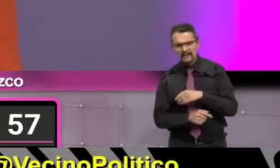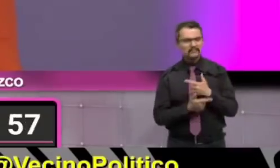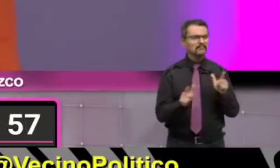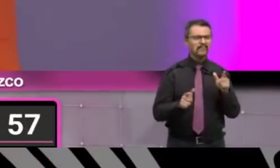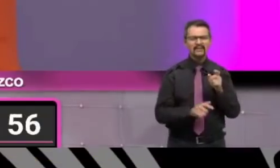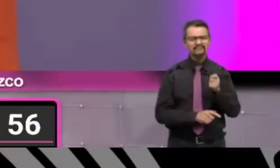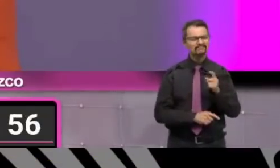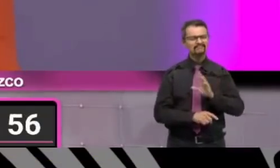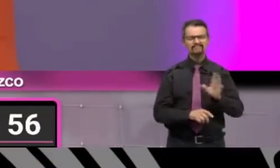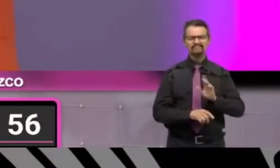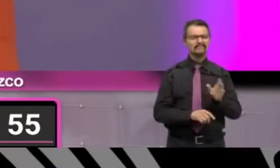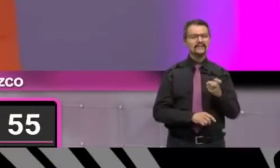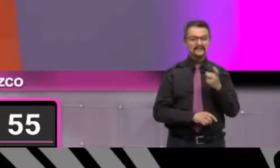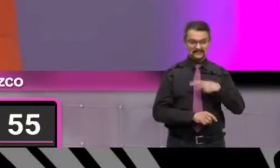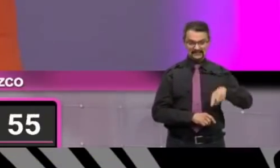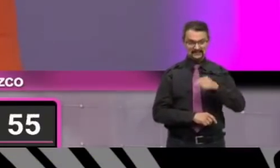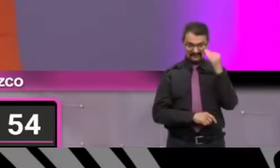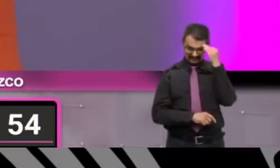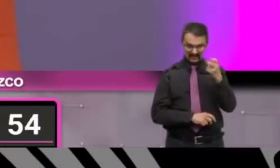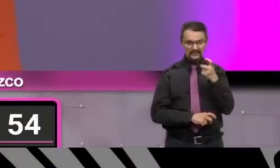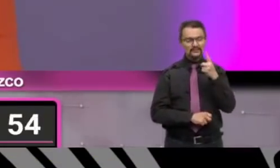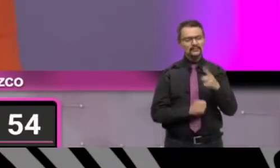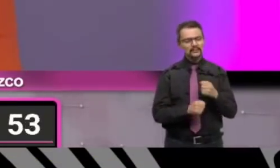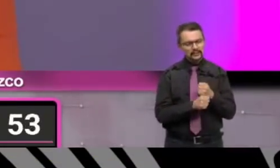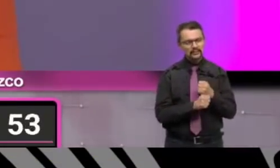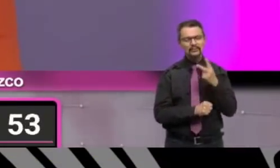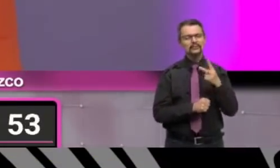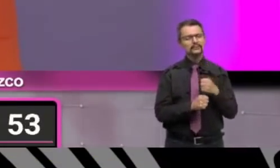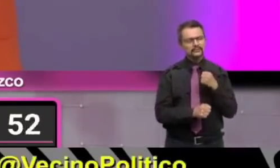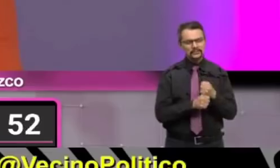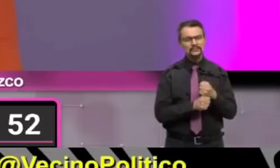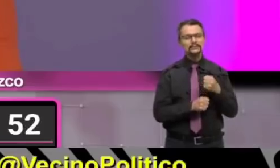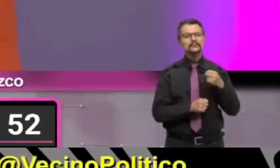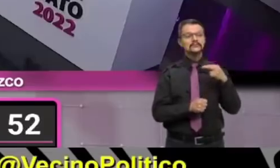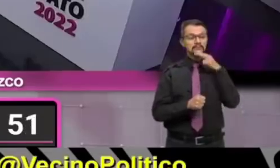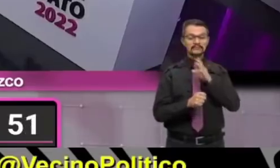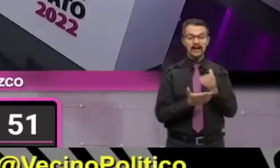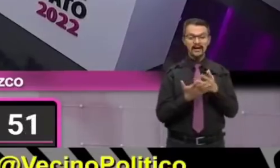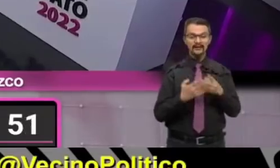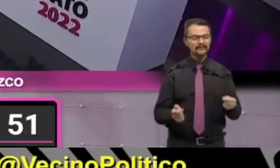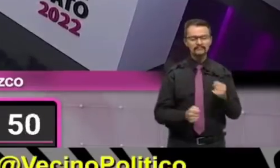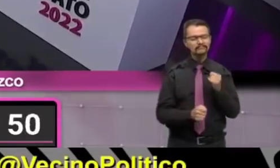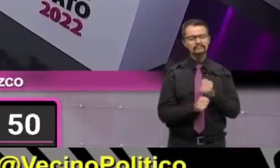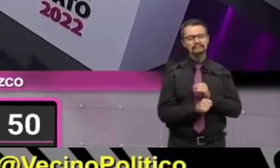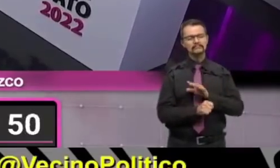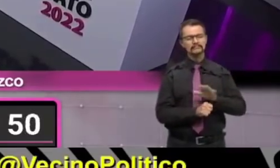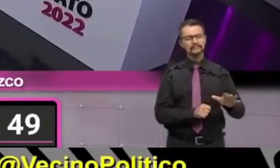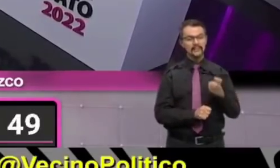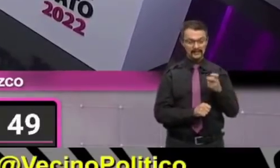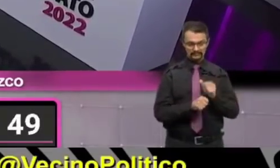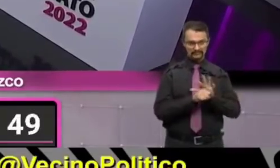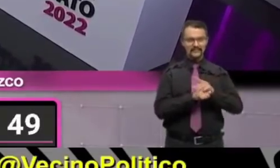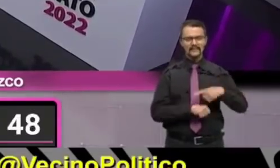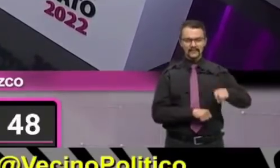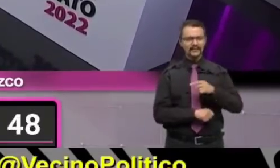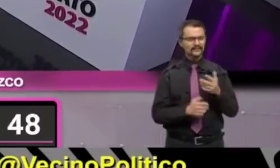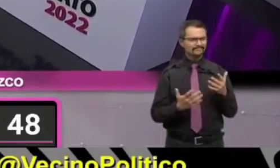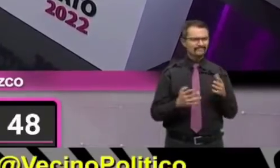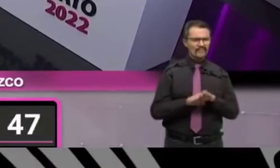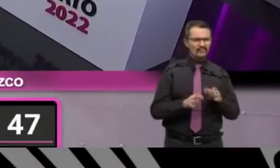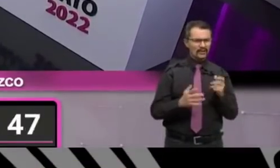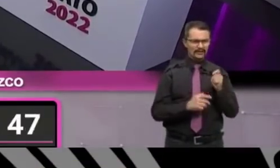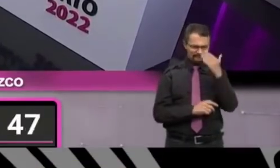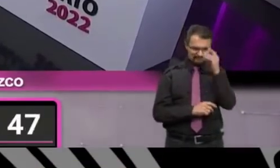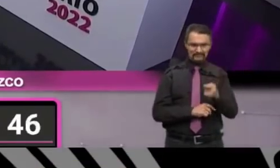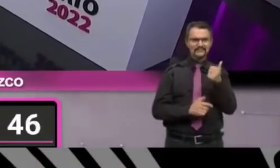que fuera en 3 años, ni en 1 año, ni mucho menos, pero sí esperábamos acciones más congruentes, ¿no? Por ejemplo, tener un plan B antes de desmantelar, por